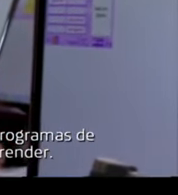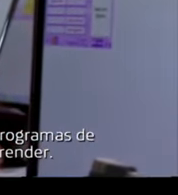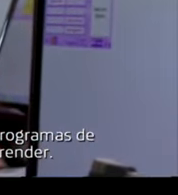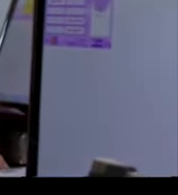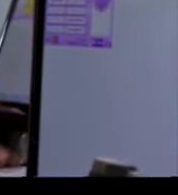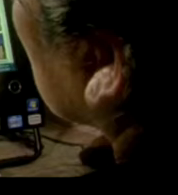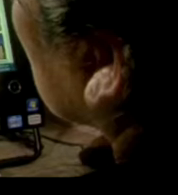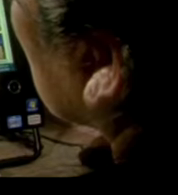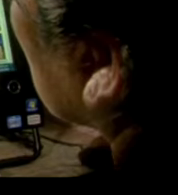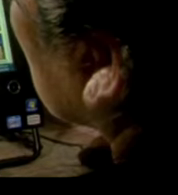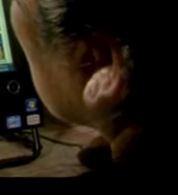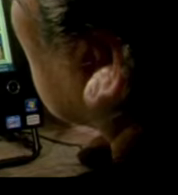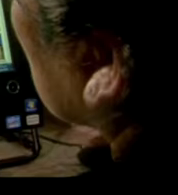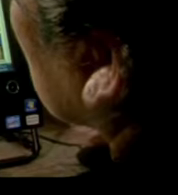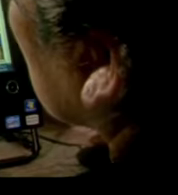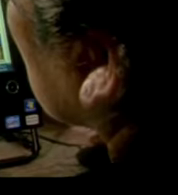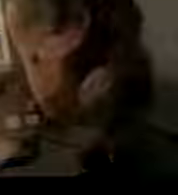y Intelaprender.